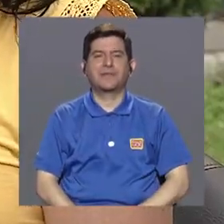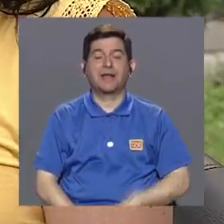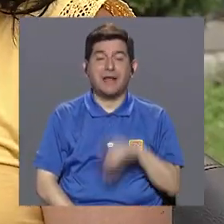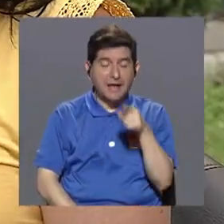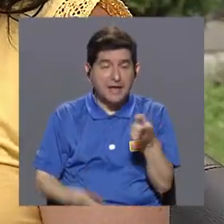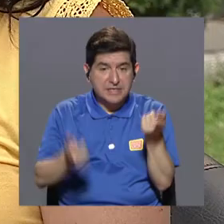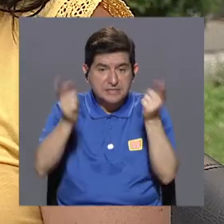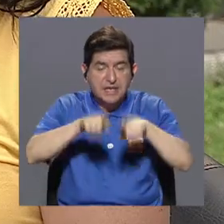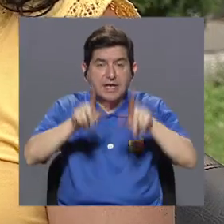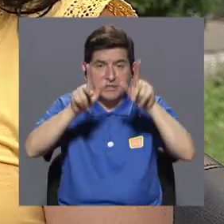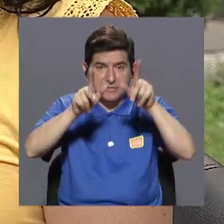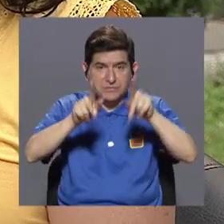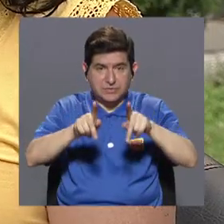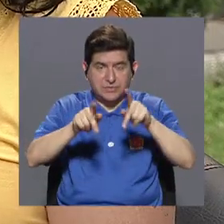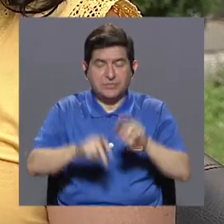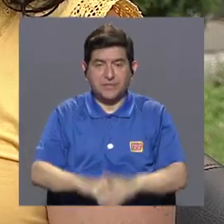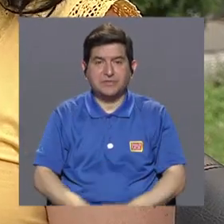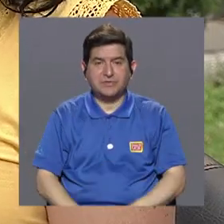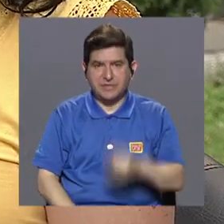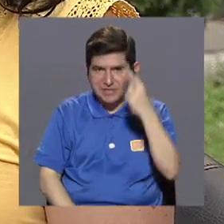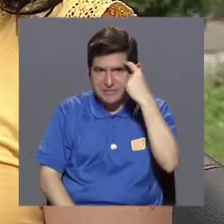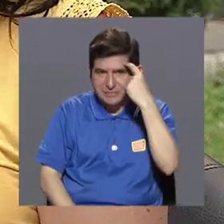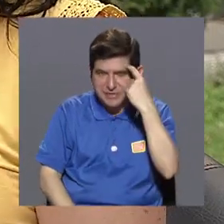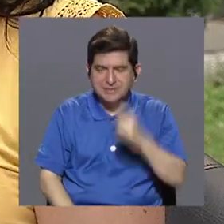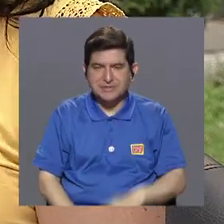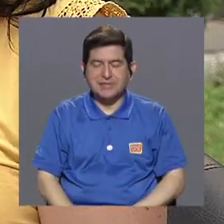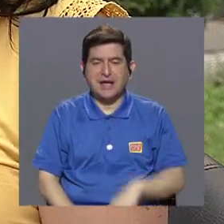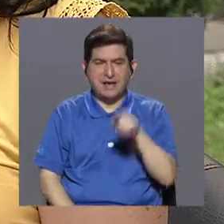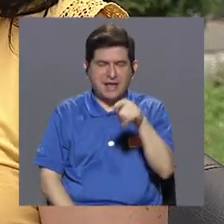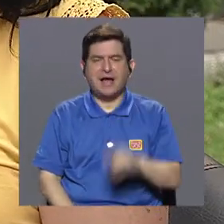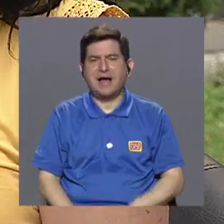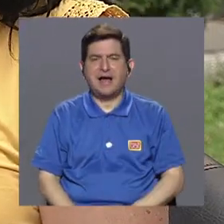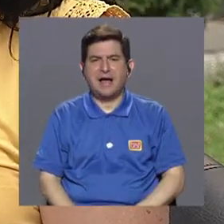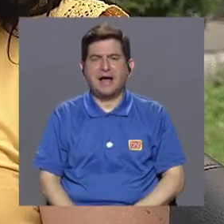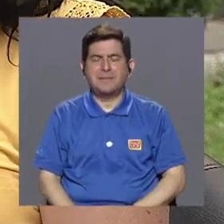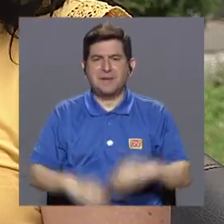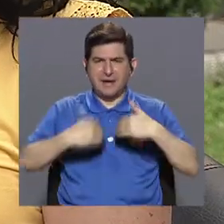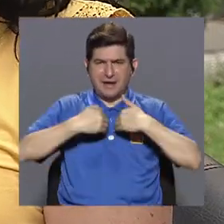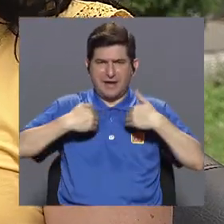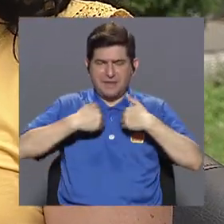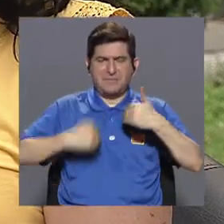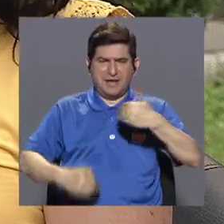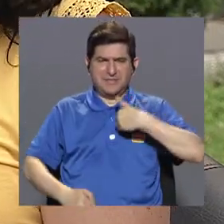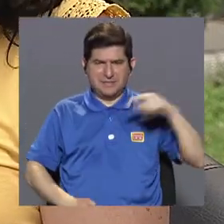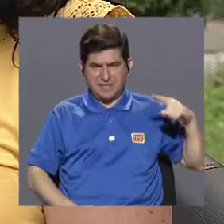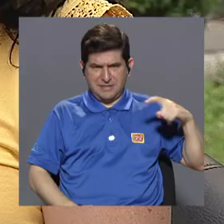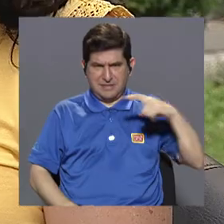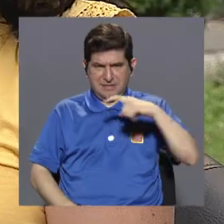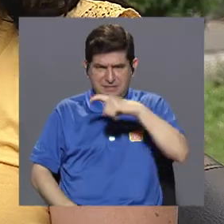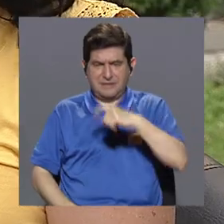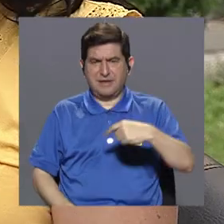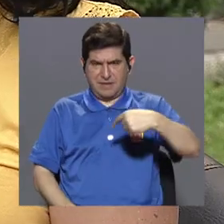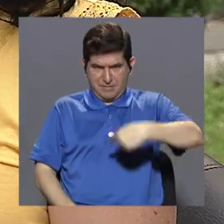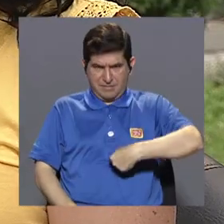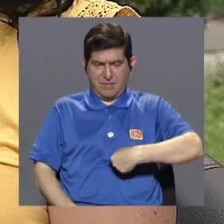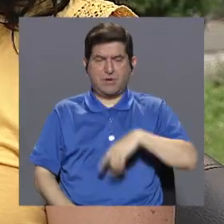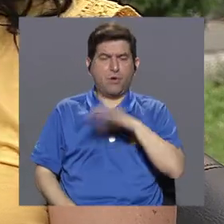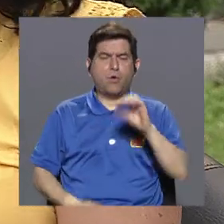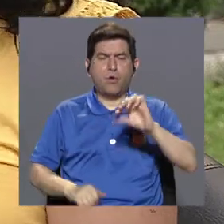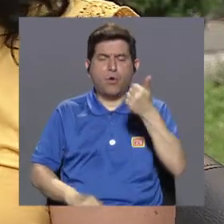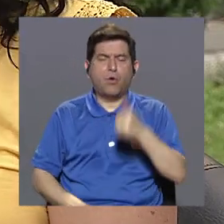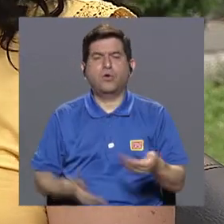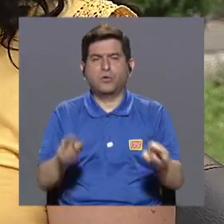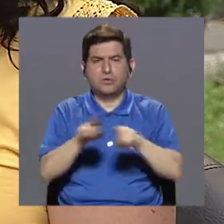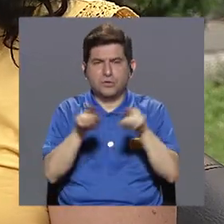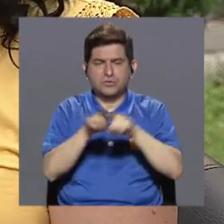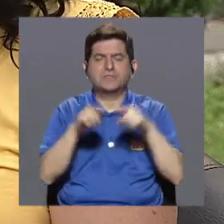bueno, eso es para los que son intestinales, ¿verdad? Uh-huh. Y los otros de la piel son como esas, sí, se les pone en el cuello, o